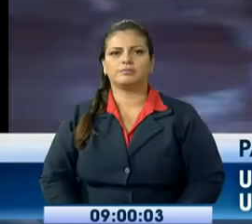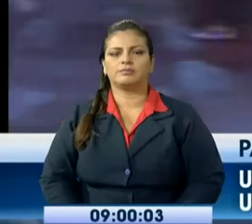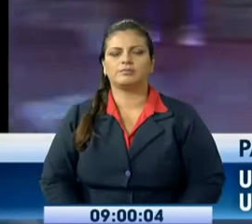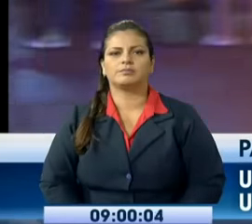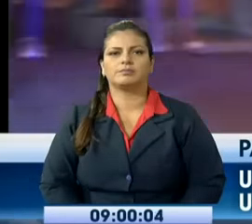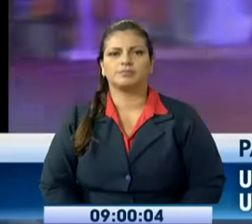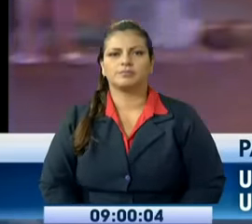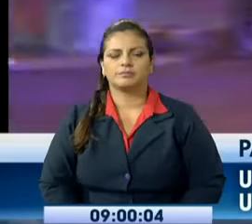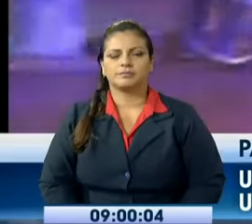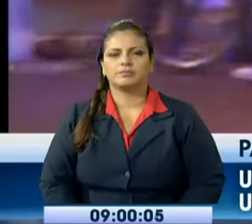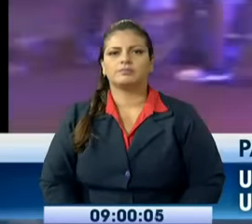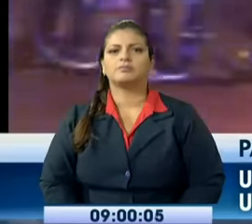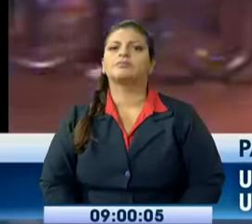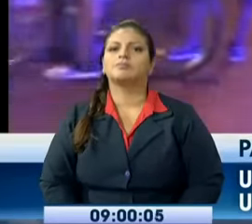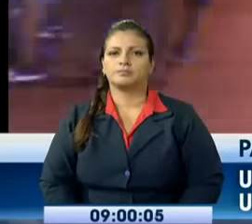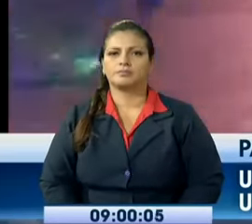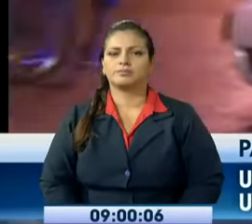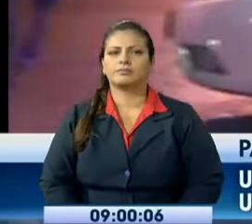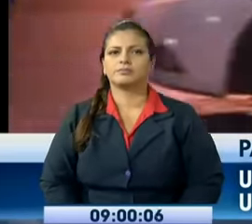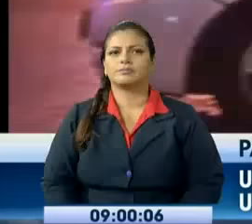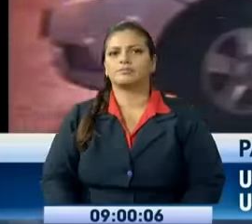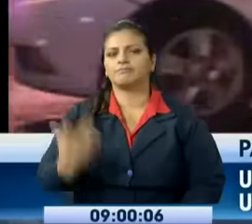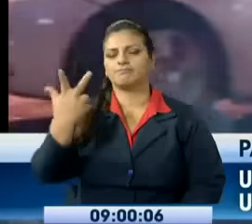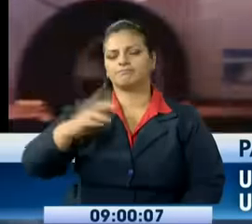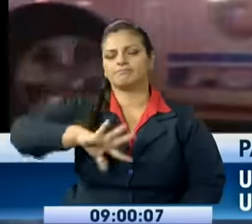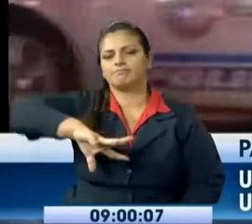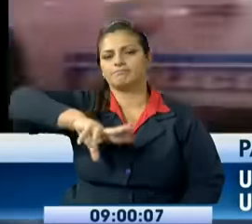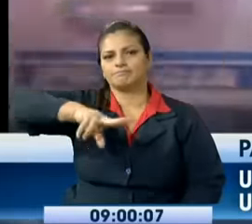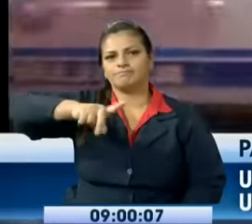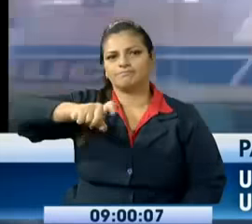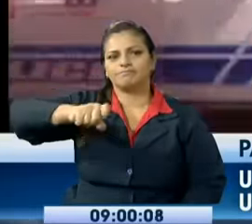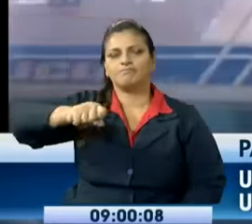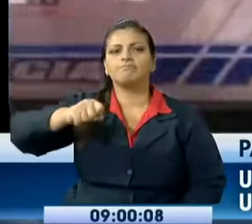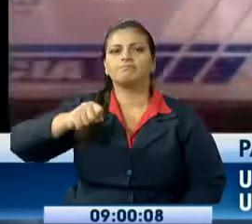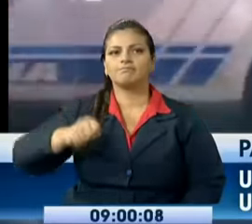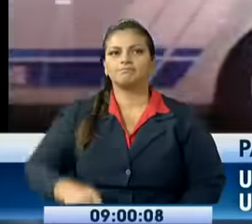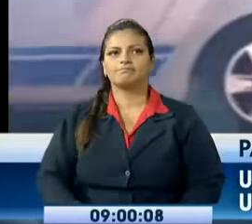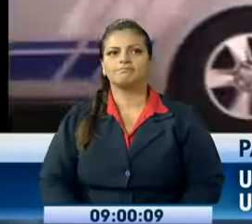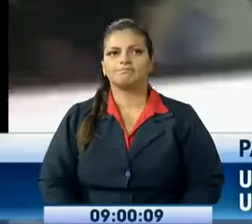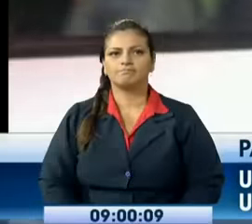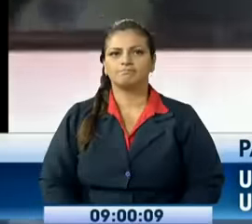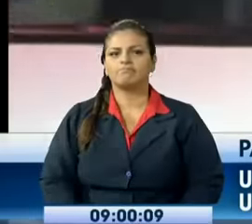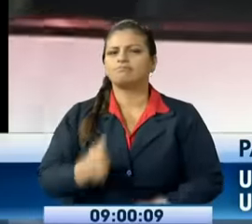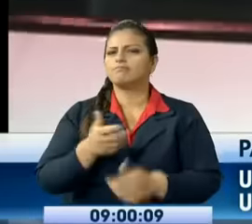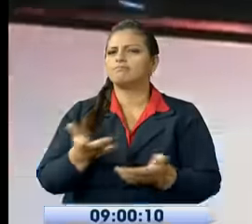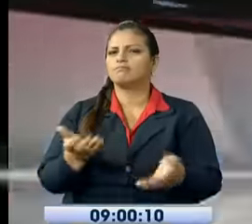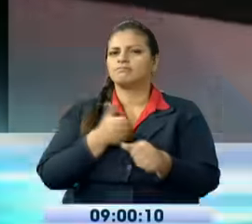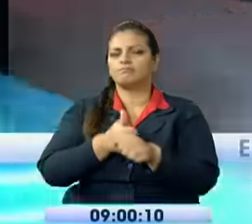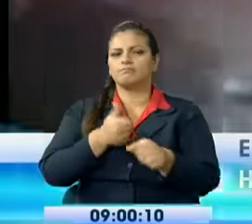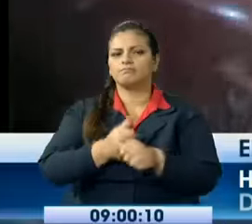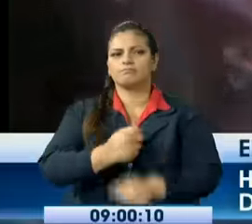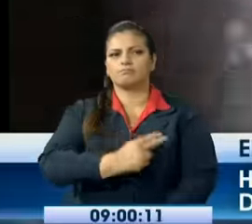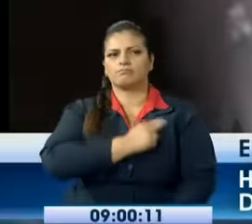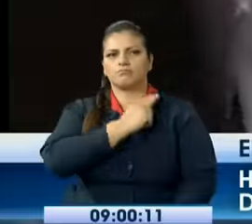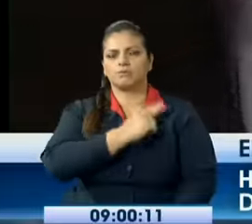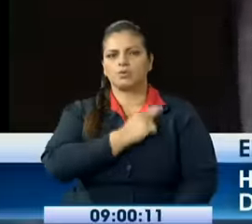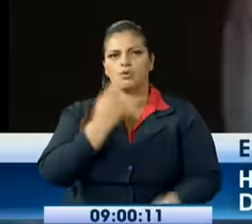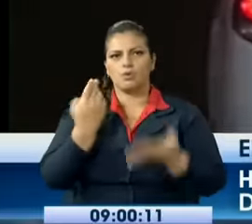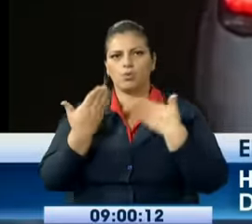al bus. Los tres delincuentes se embarcaron en la unidad a la altura de la Universidad Guayaquil. Cinco cuadras